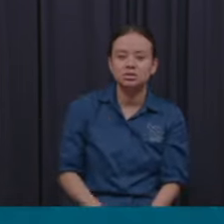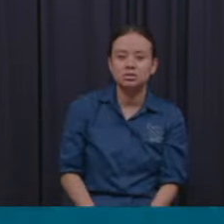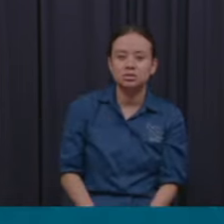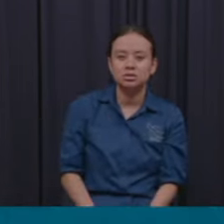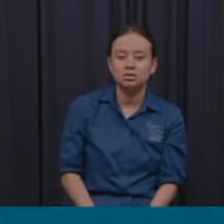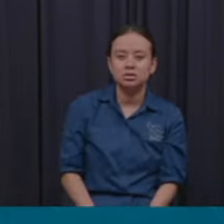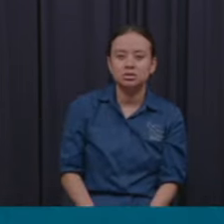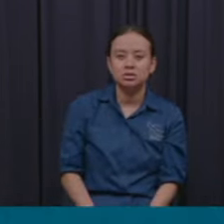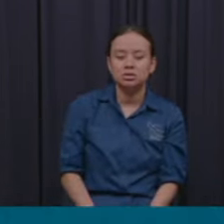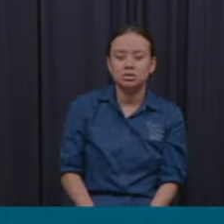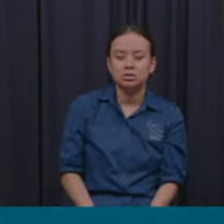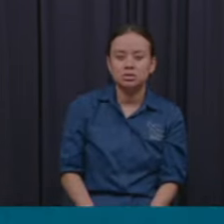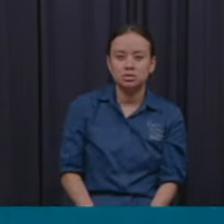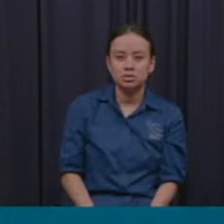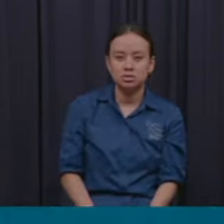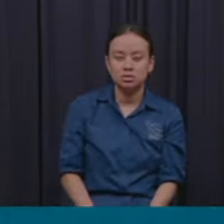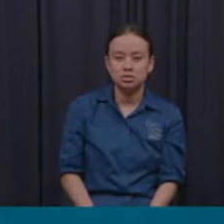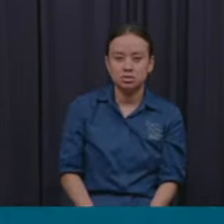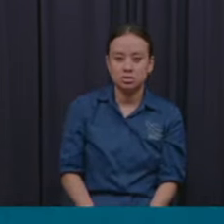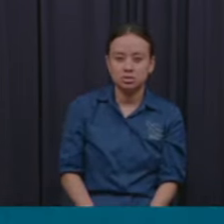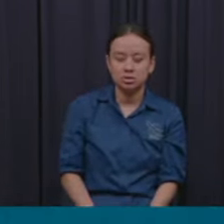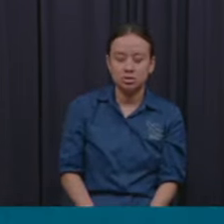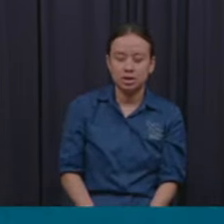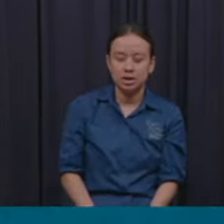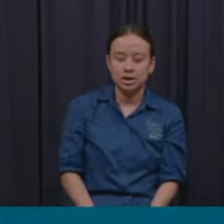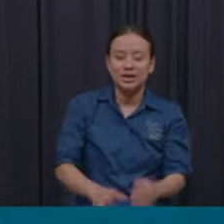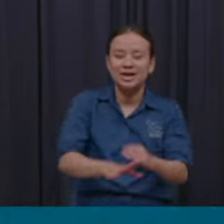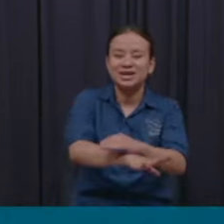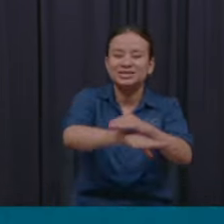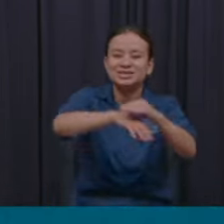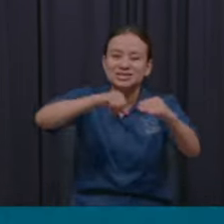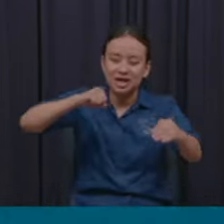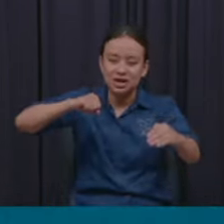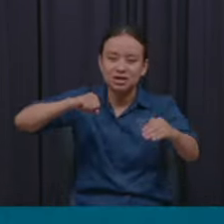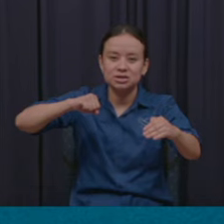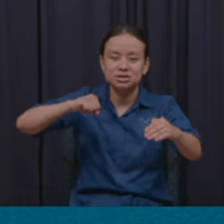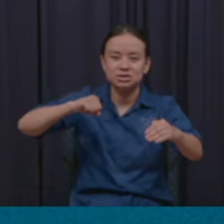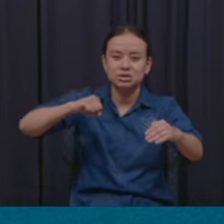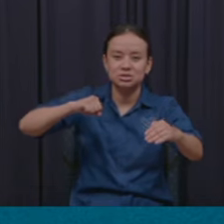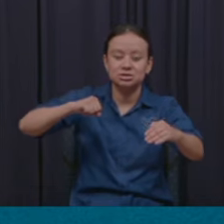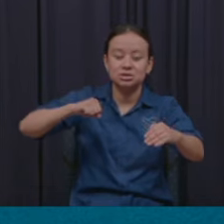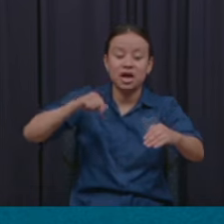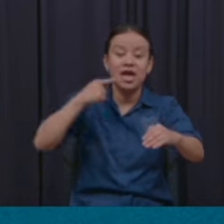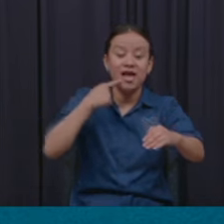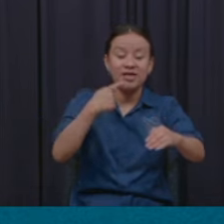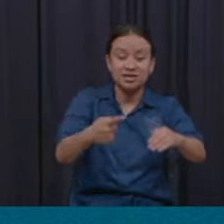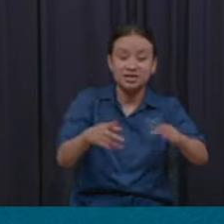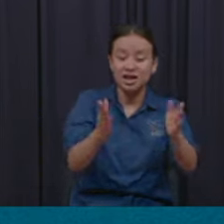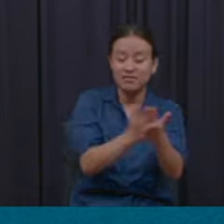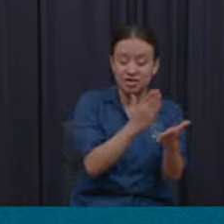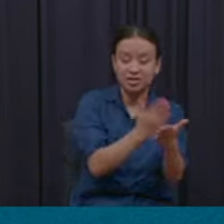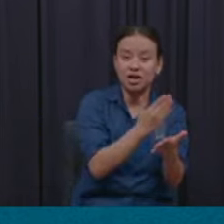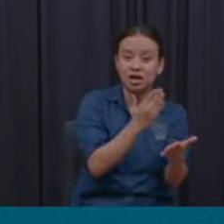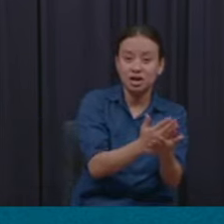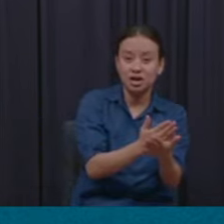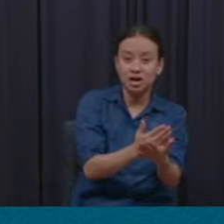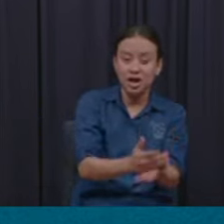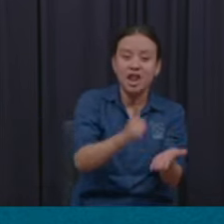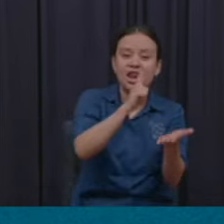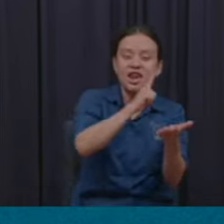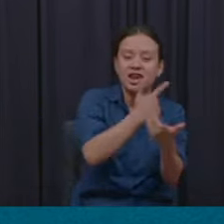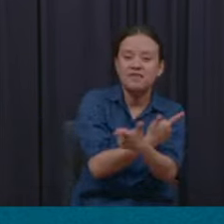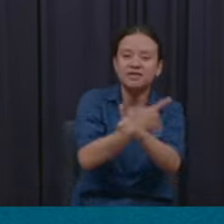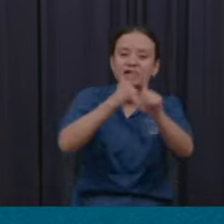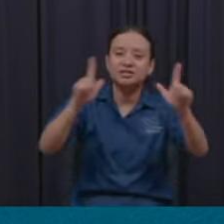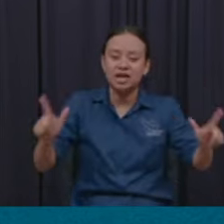aquí, el pastor te va a quitar las cadenas. Aquí da una orden personal. ¿Cuál es la orden? Líbrate de